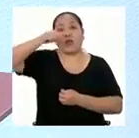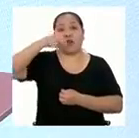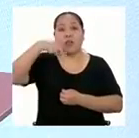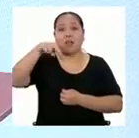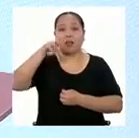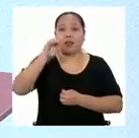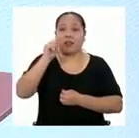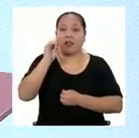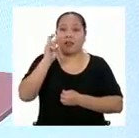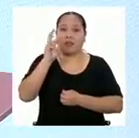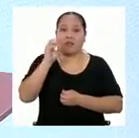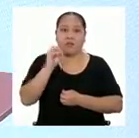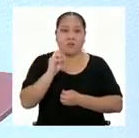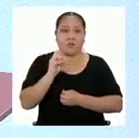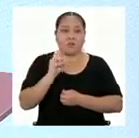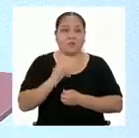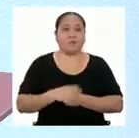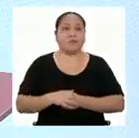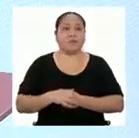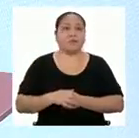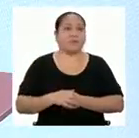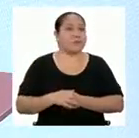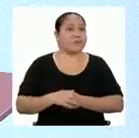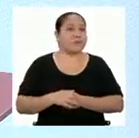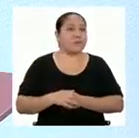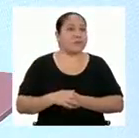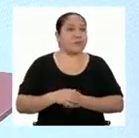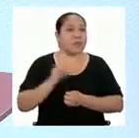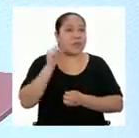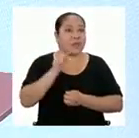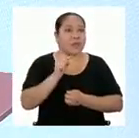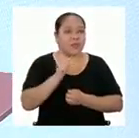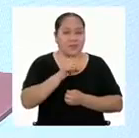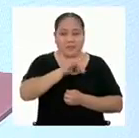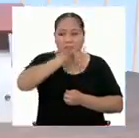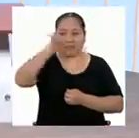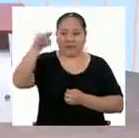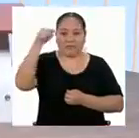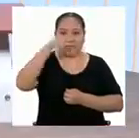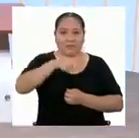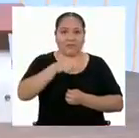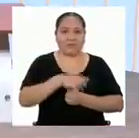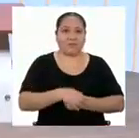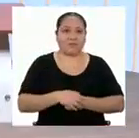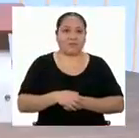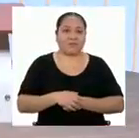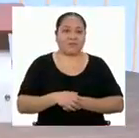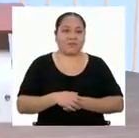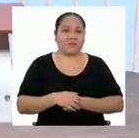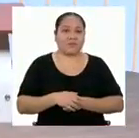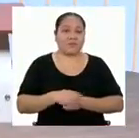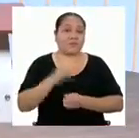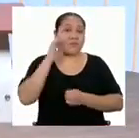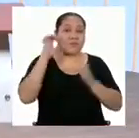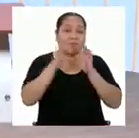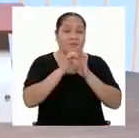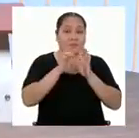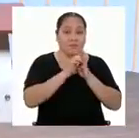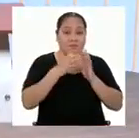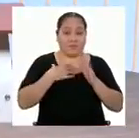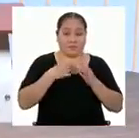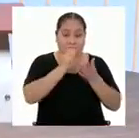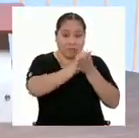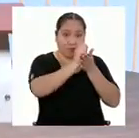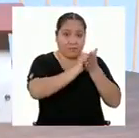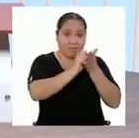una secuencia de hechos y vivencias que experimenta, en este caso, el viajero. Por ejemplo, mi texto sobre el viaje